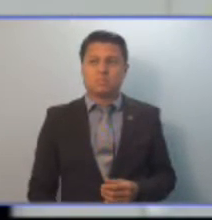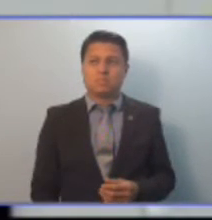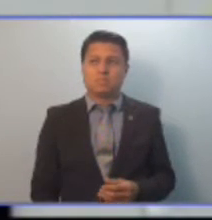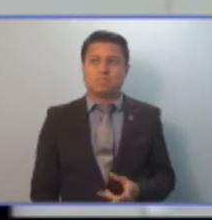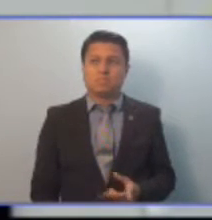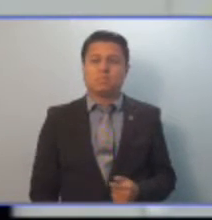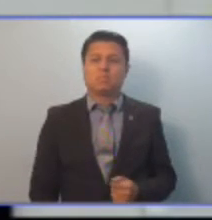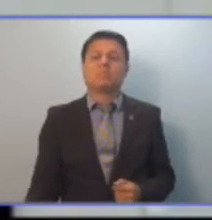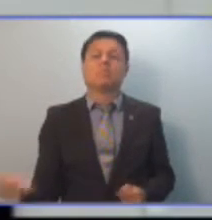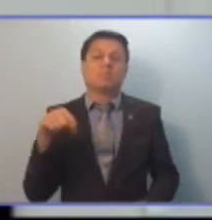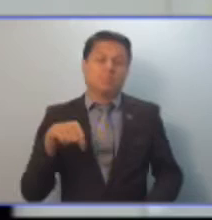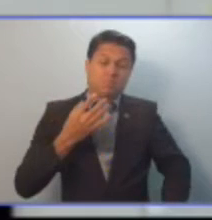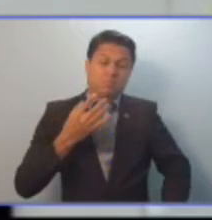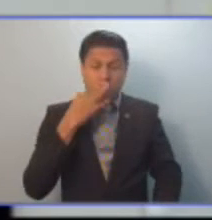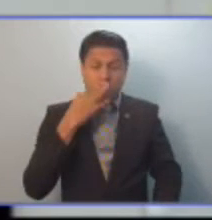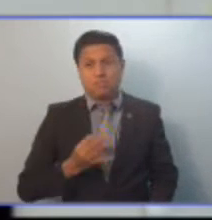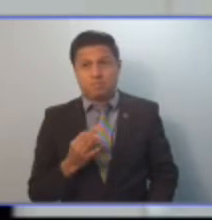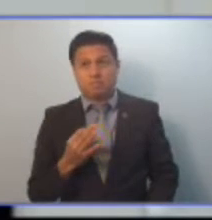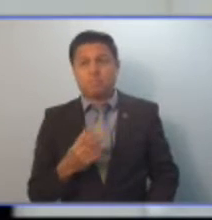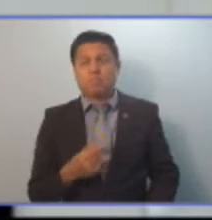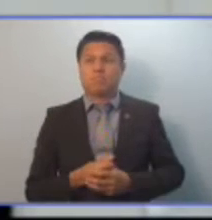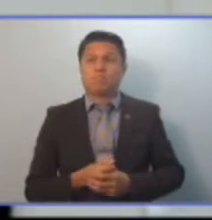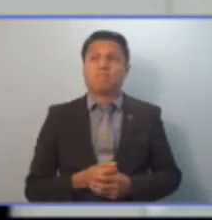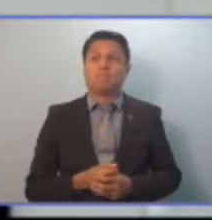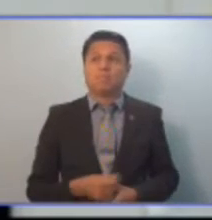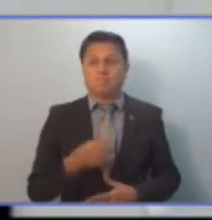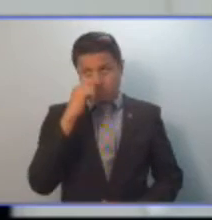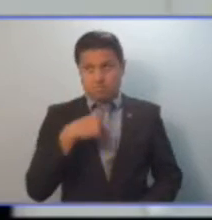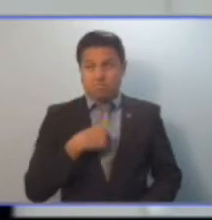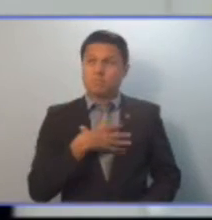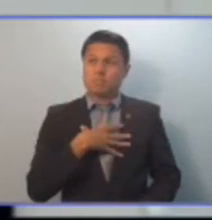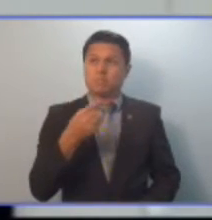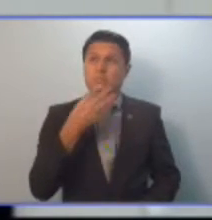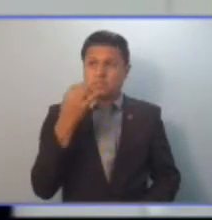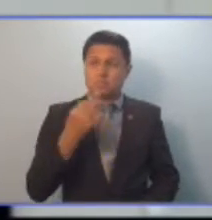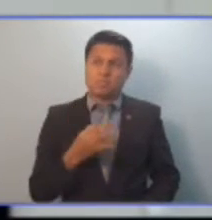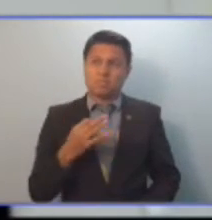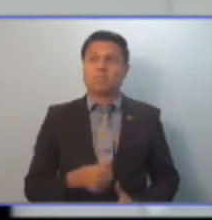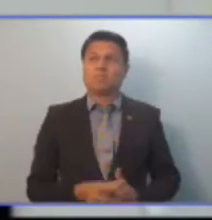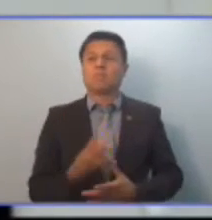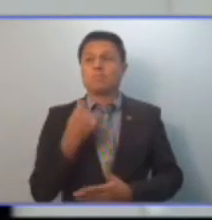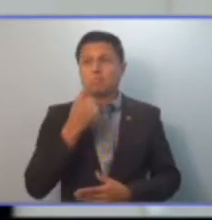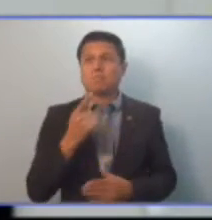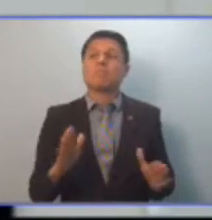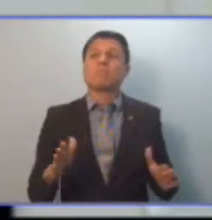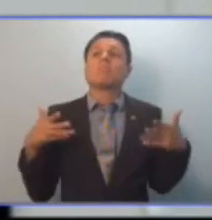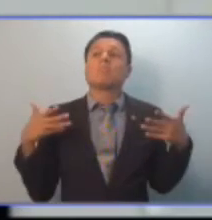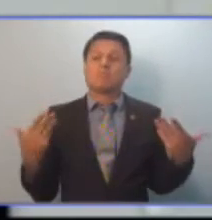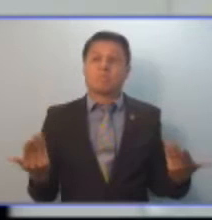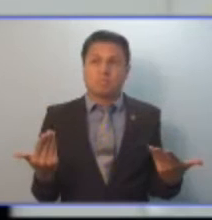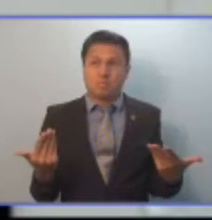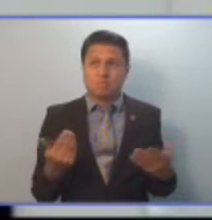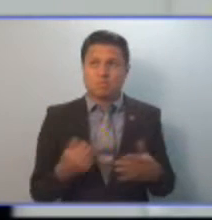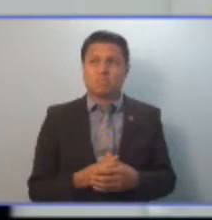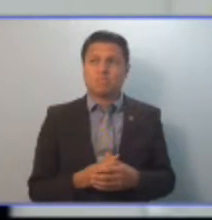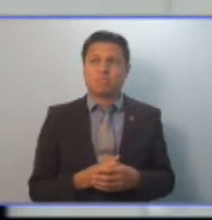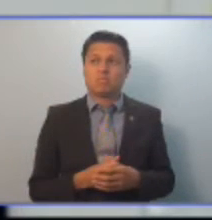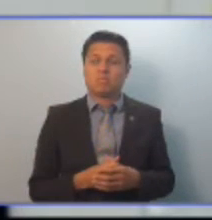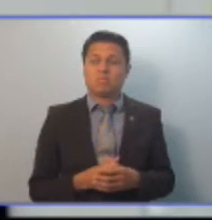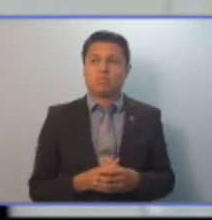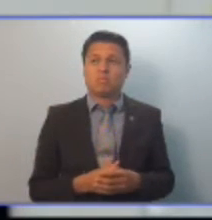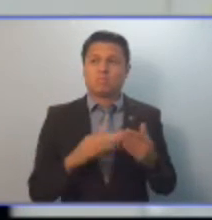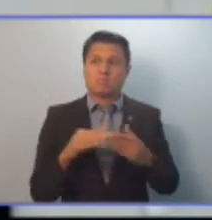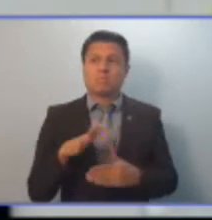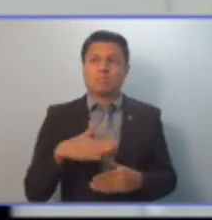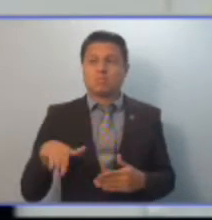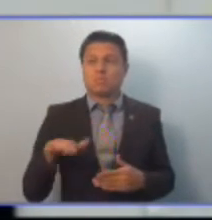Hoy realmente a mí me agrada realmente ver cómo en varios lugares